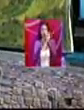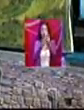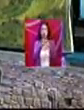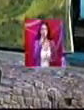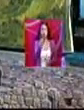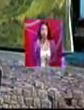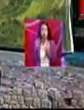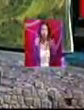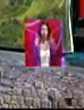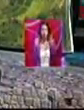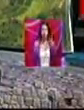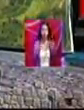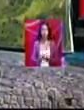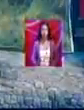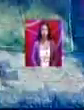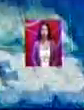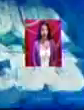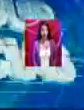legislativo 1198.